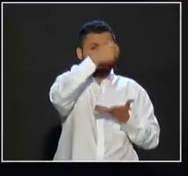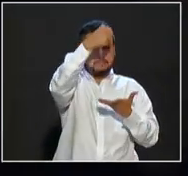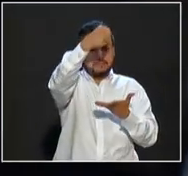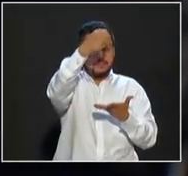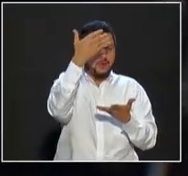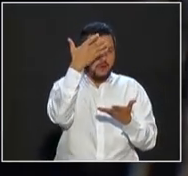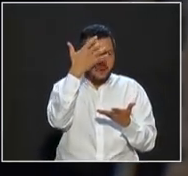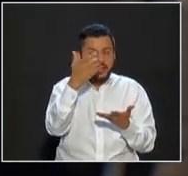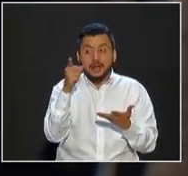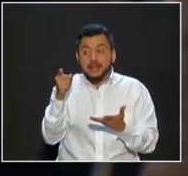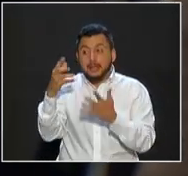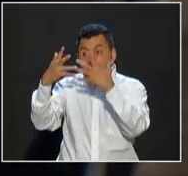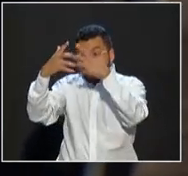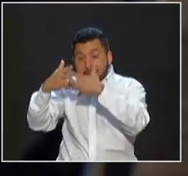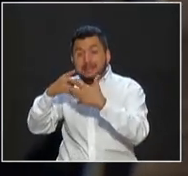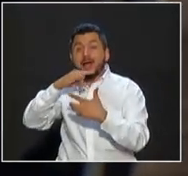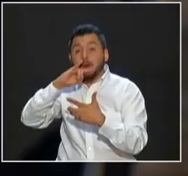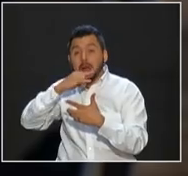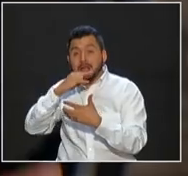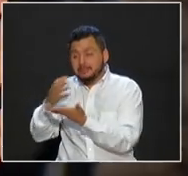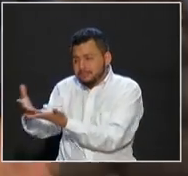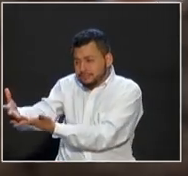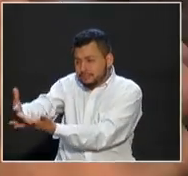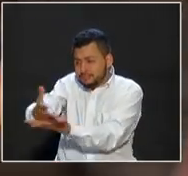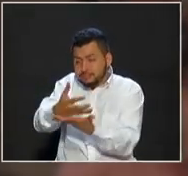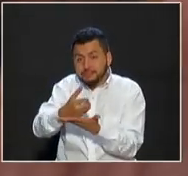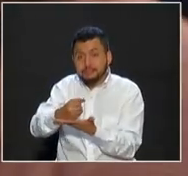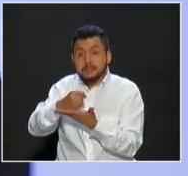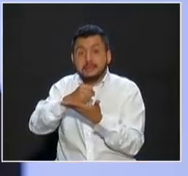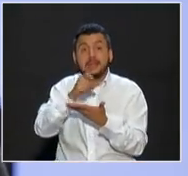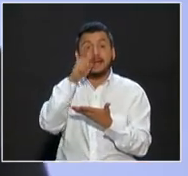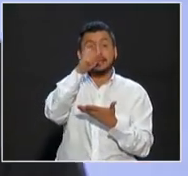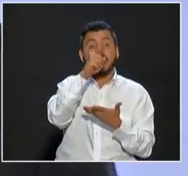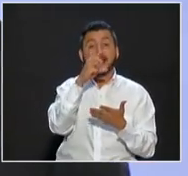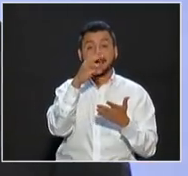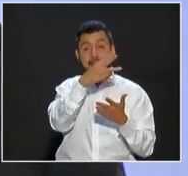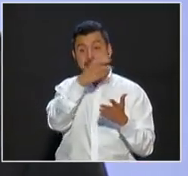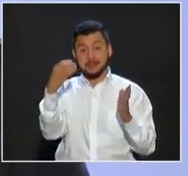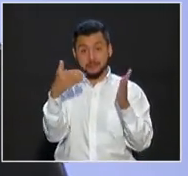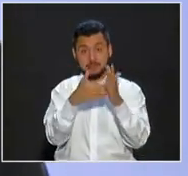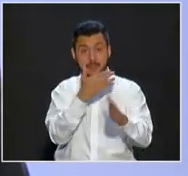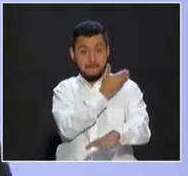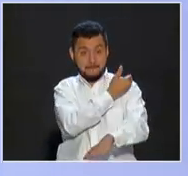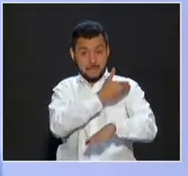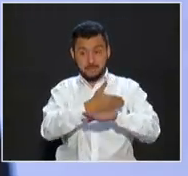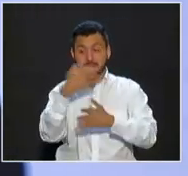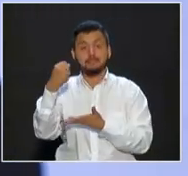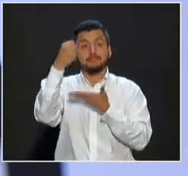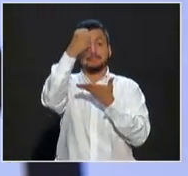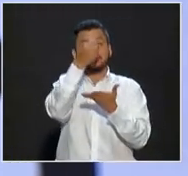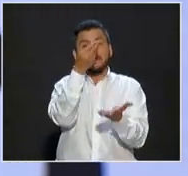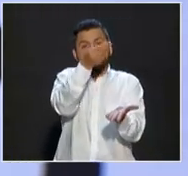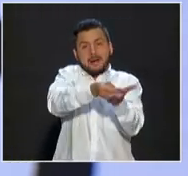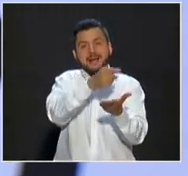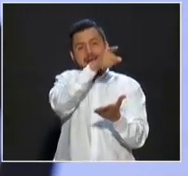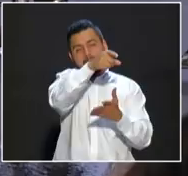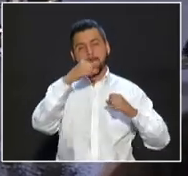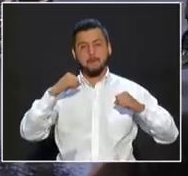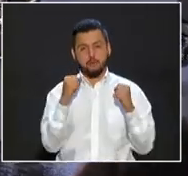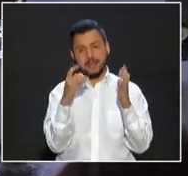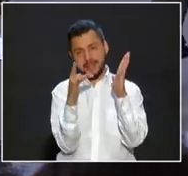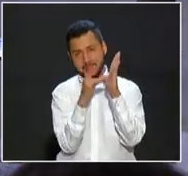de la fábrica de licores de antioquia le genera un espacio fiscal antioquia que hoy no puede soportar